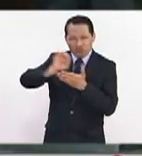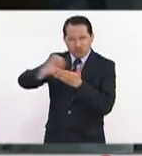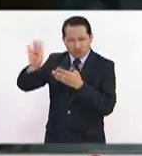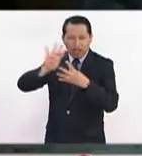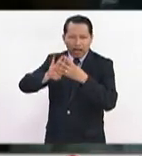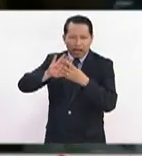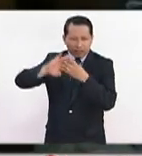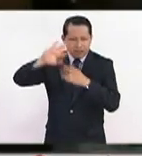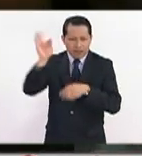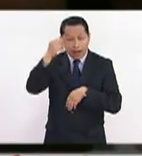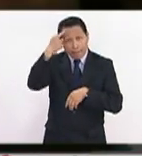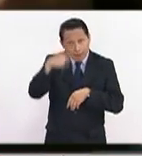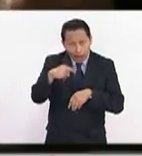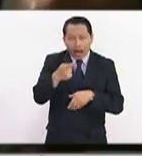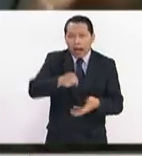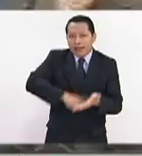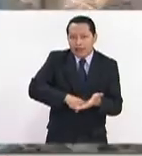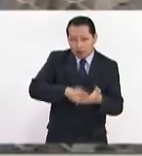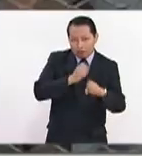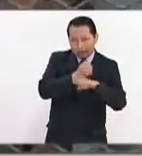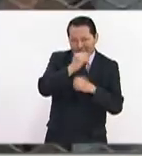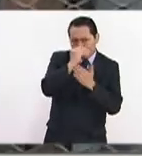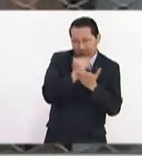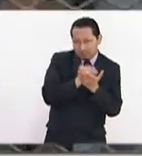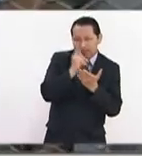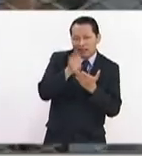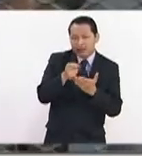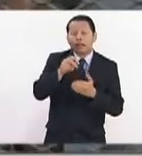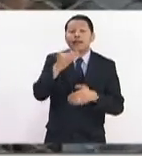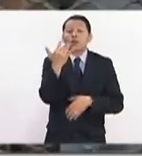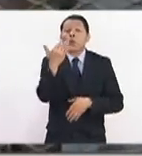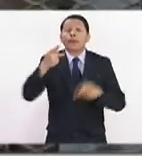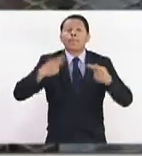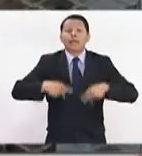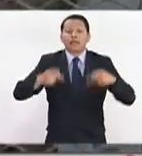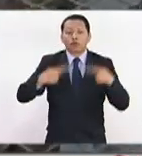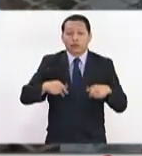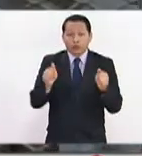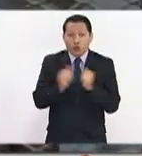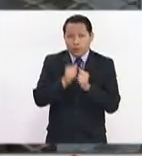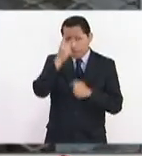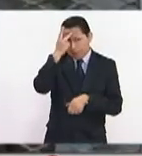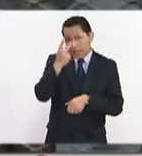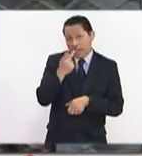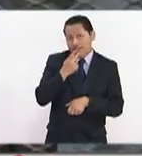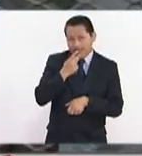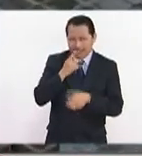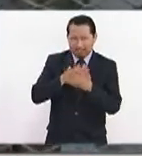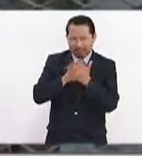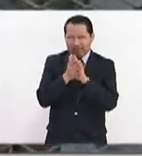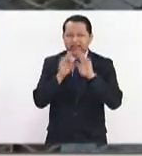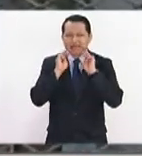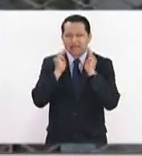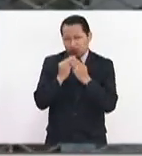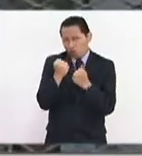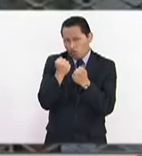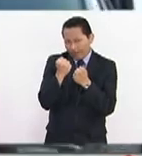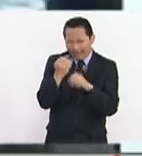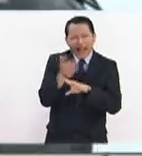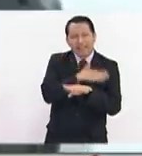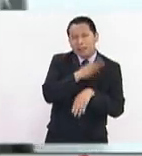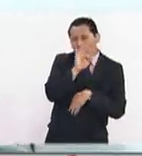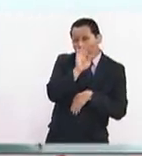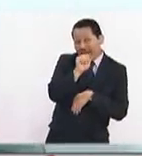la población en las cárceles locales. El traslado fue de 50 personas con un alto perfil criminológico que se suman a los 49